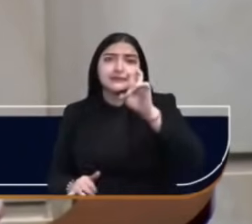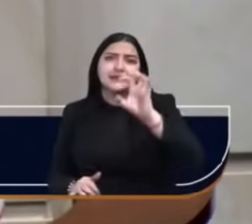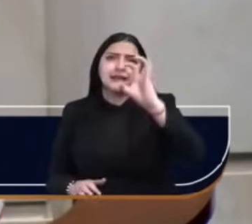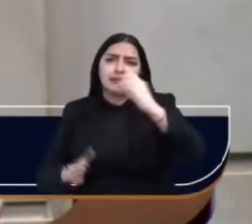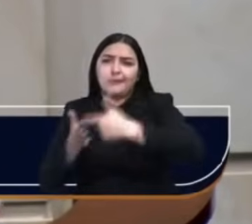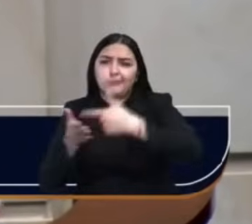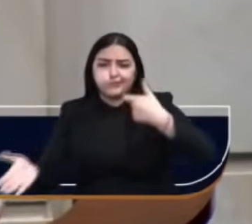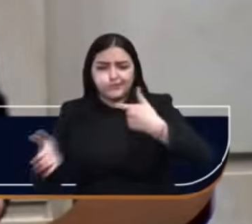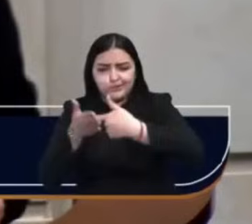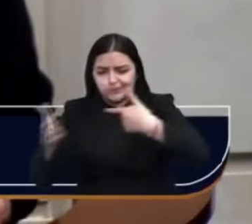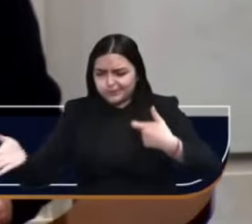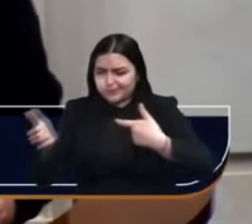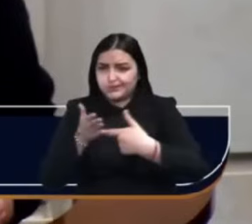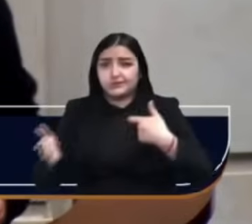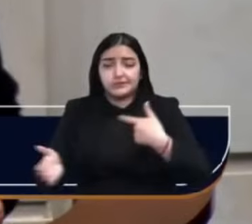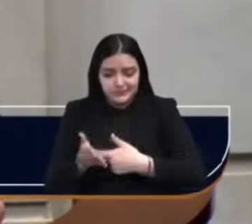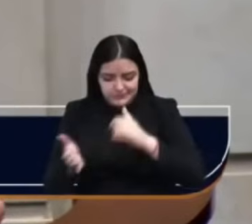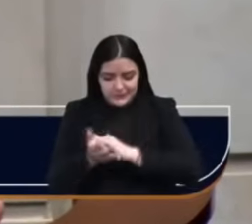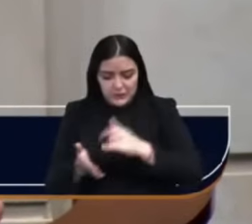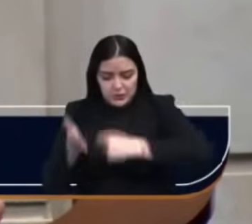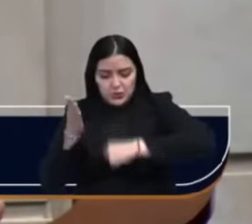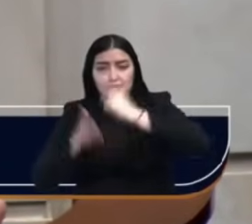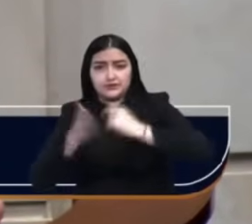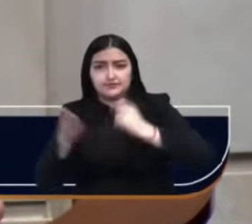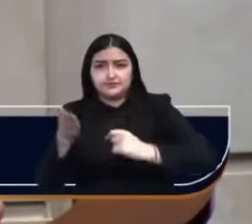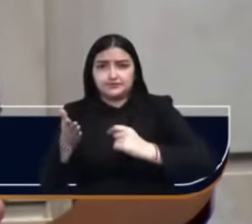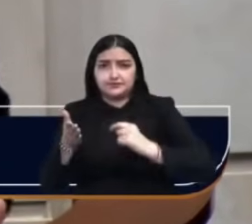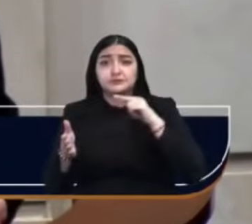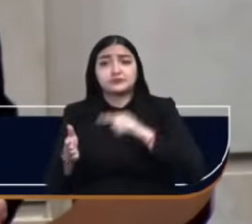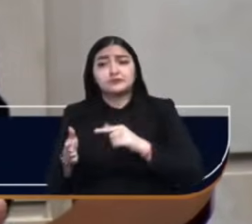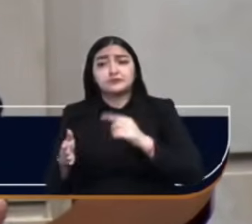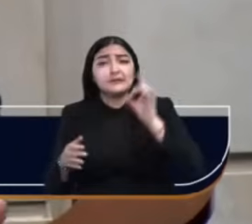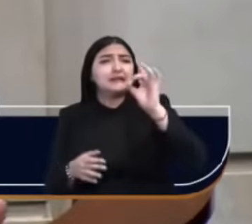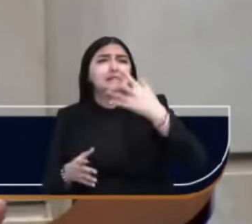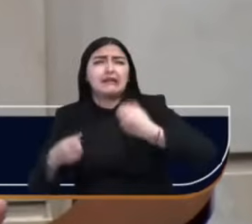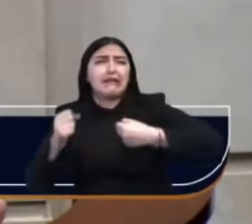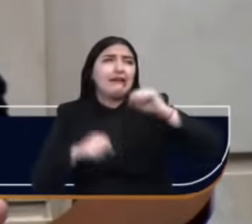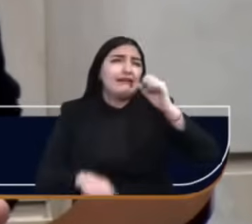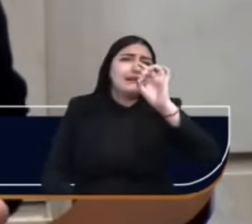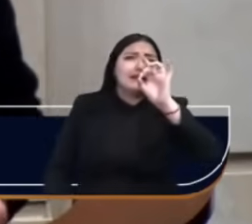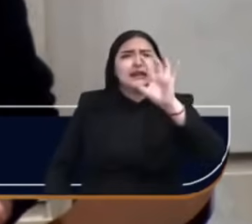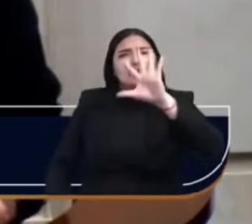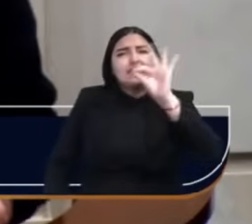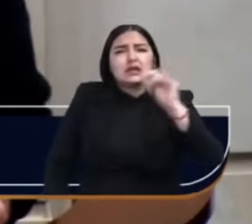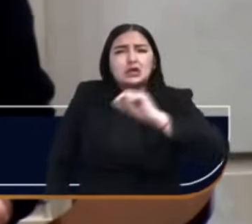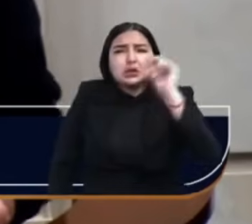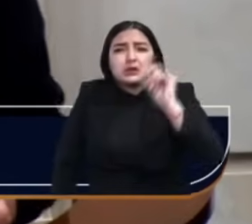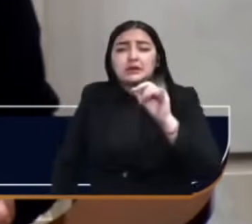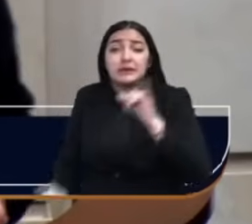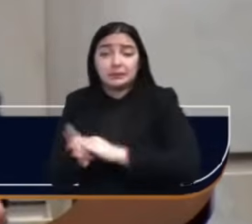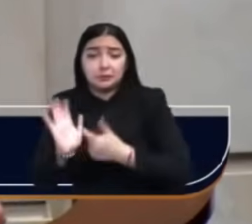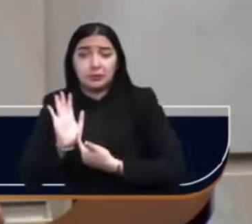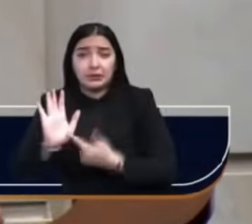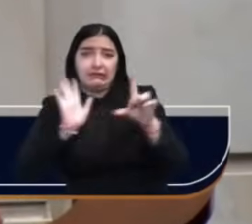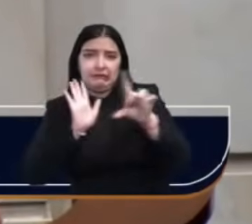70 modificaciones a ese contrato, con ganancias de más del 500% que superan lo que establece